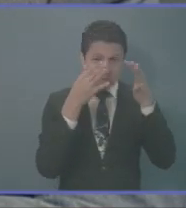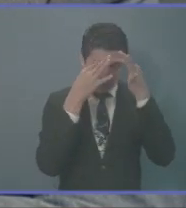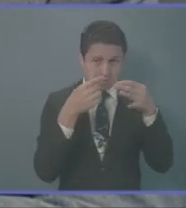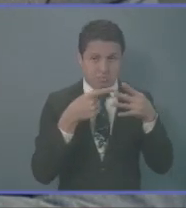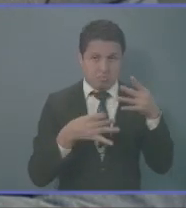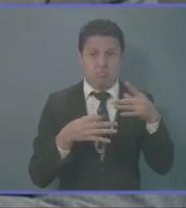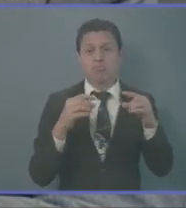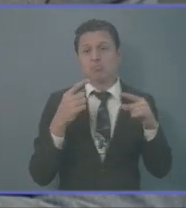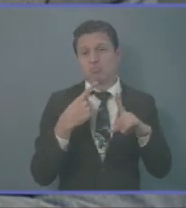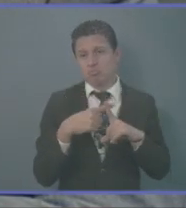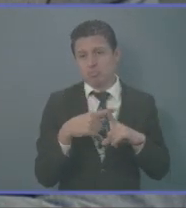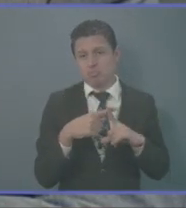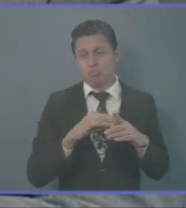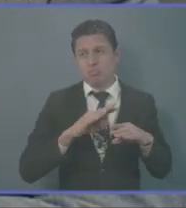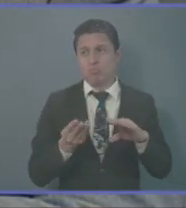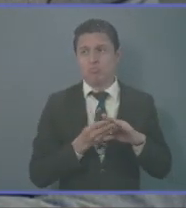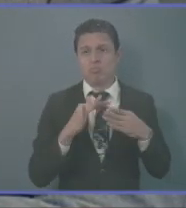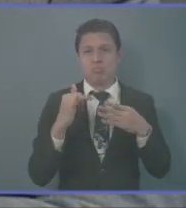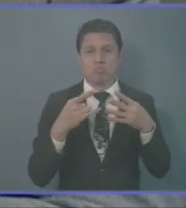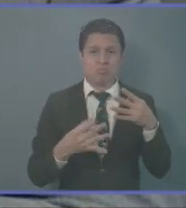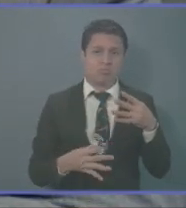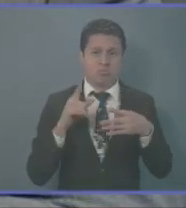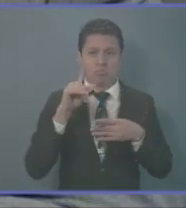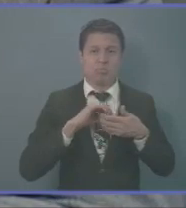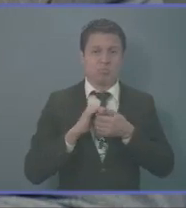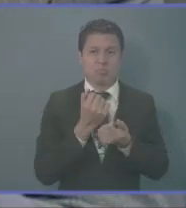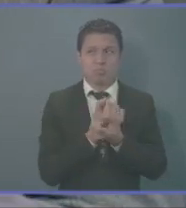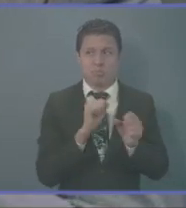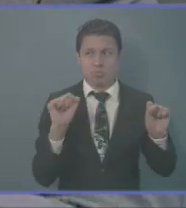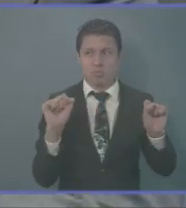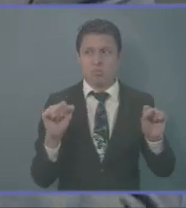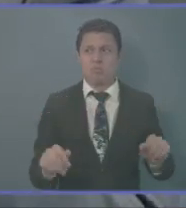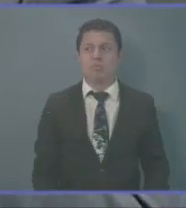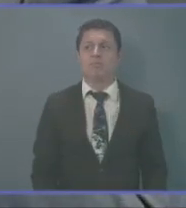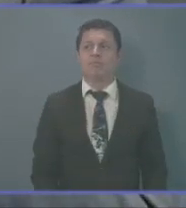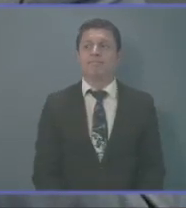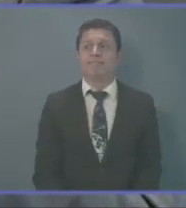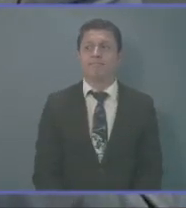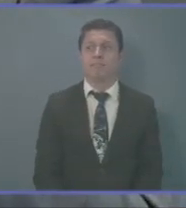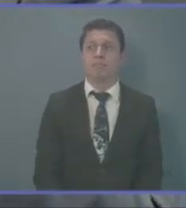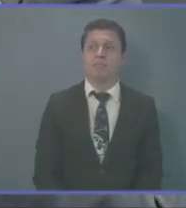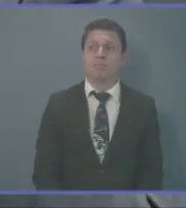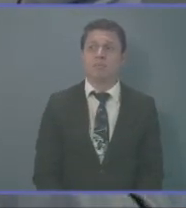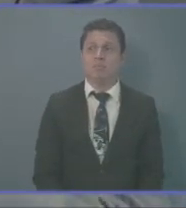lo cual adjunta el respectivo proyecto de decreto. Dios, Unión, Libertad.